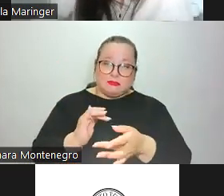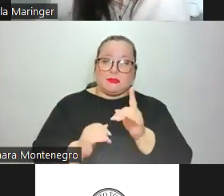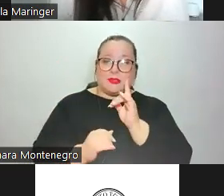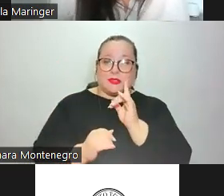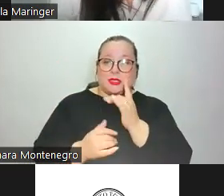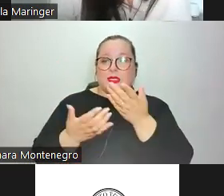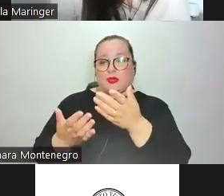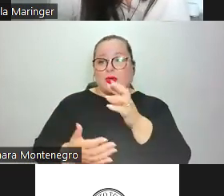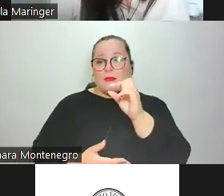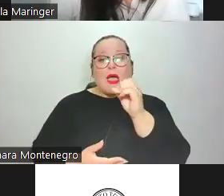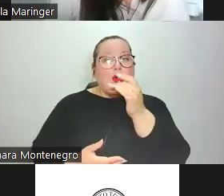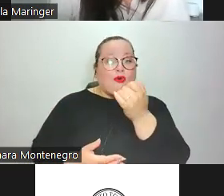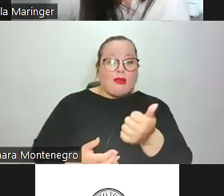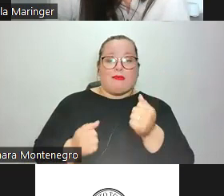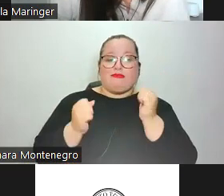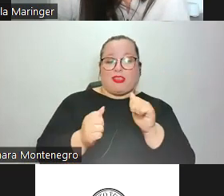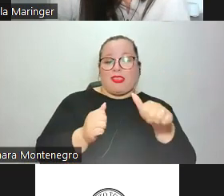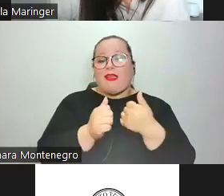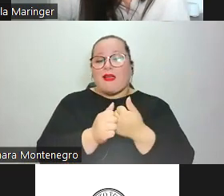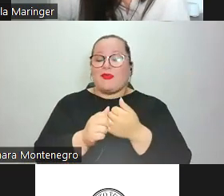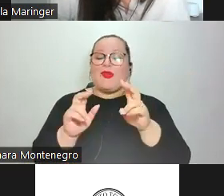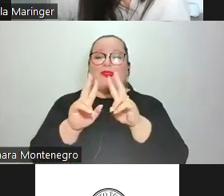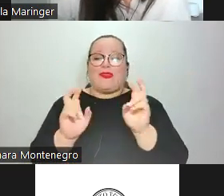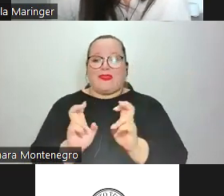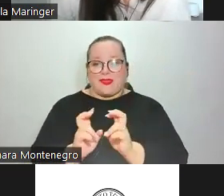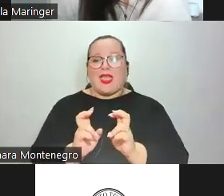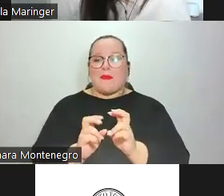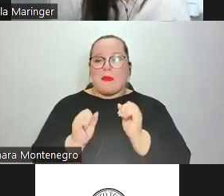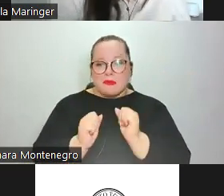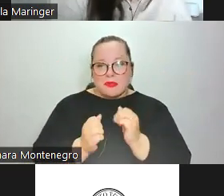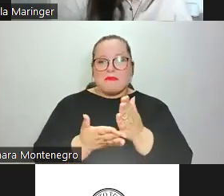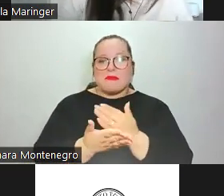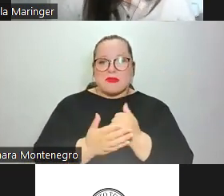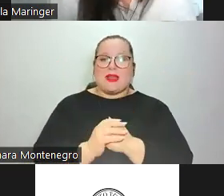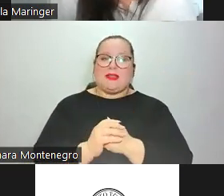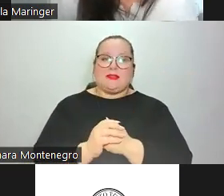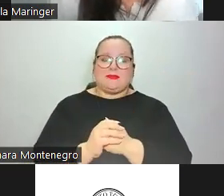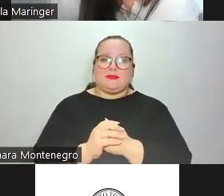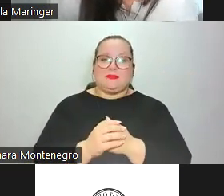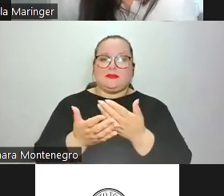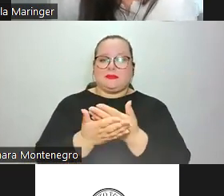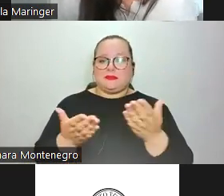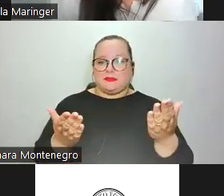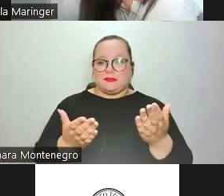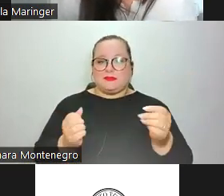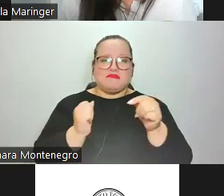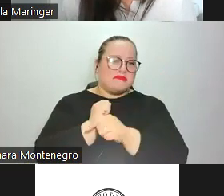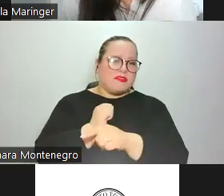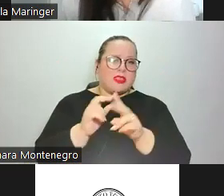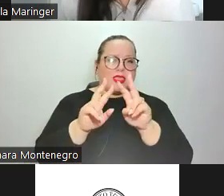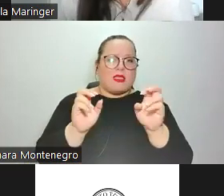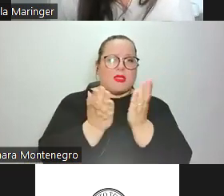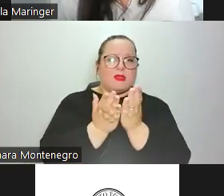Paola, si llegara a pasar algo así, estás tú ahí disponible y preparada. Aquí no voy a profundizar mucho en mis estudios